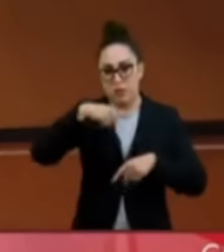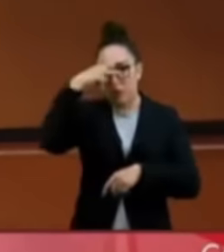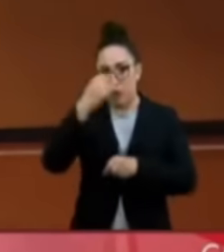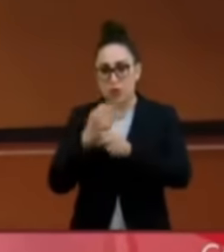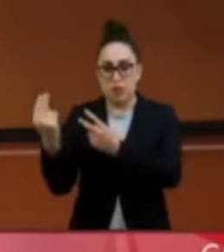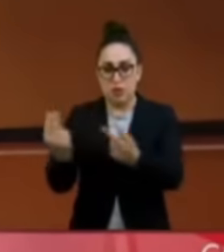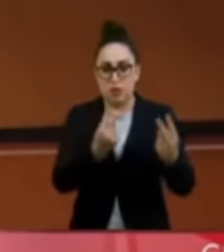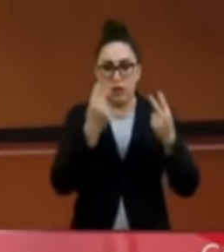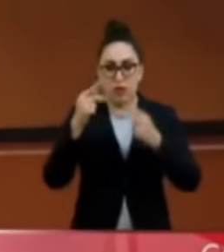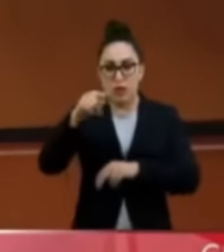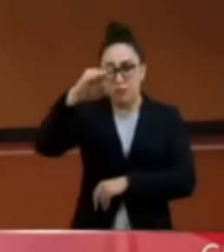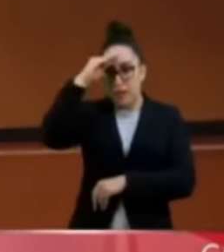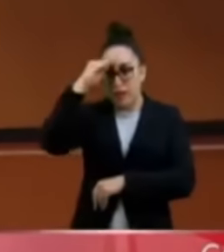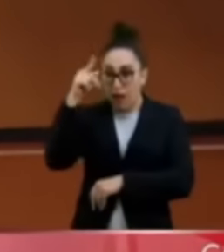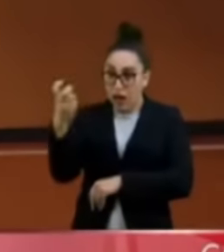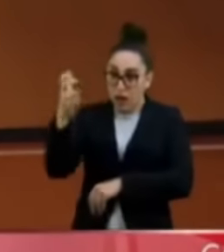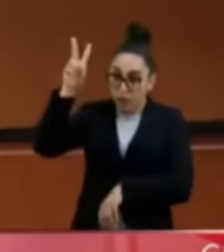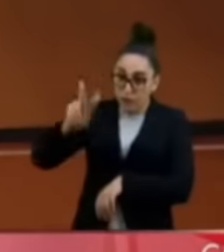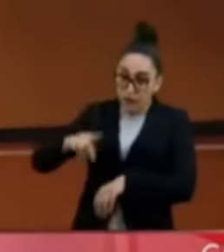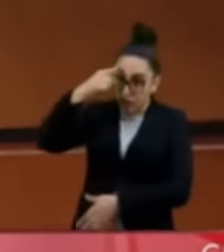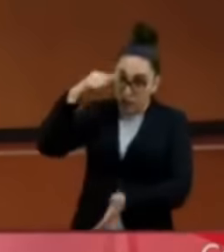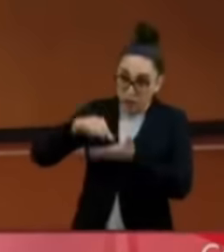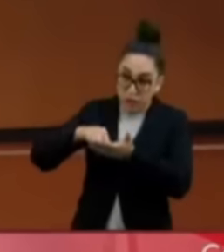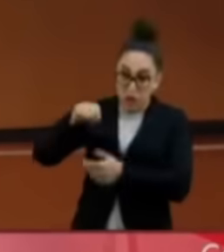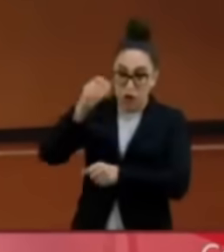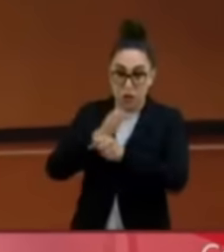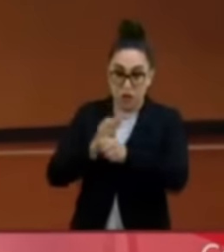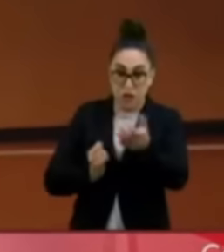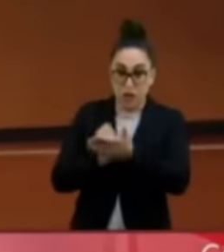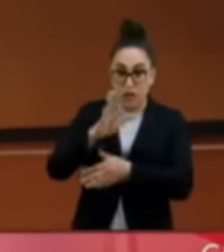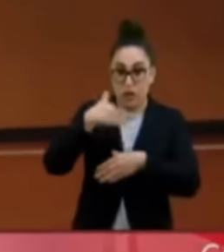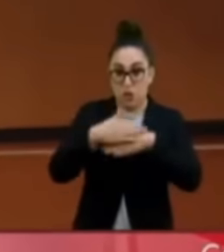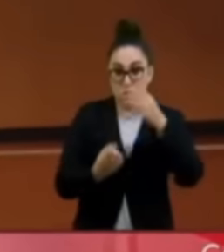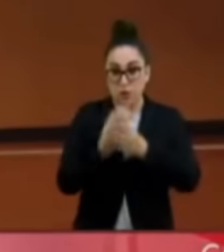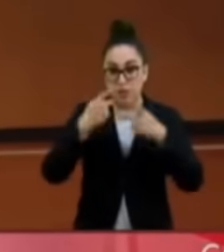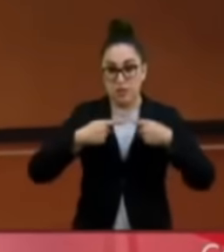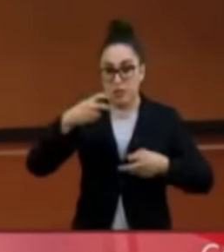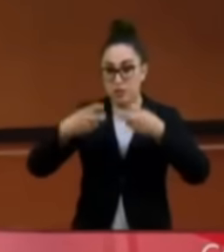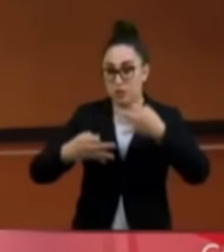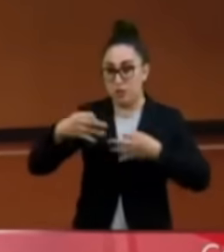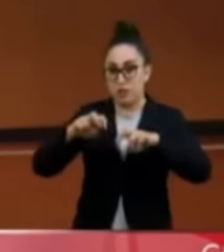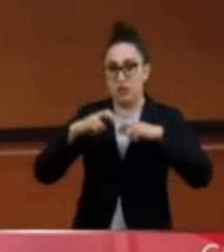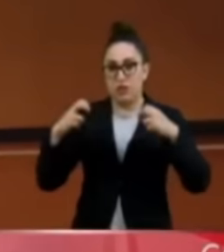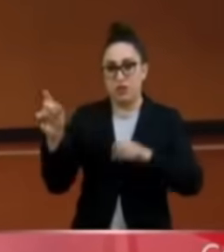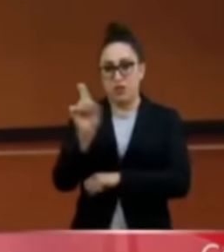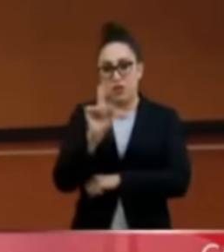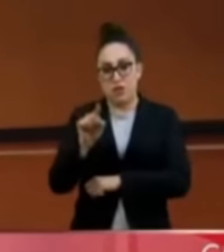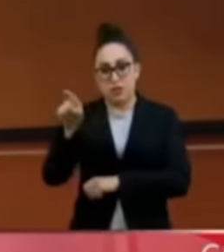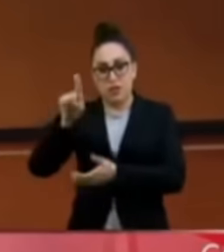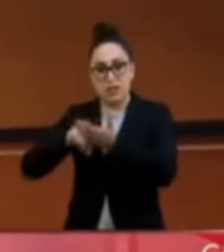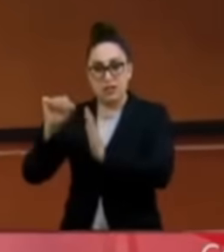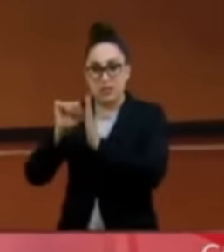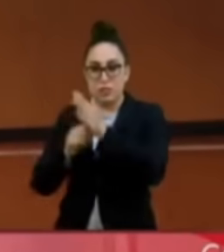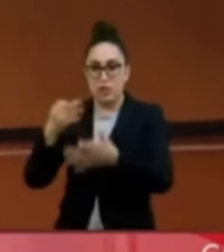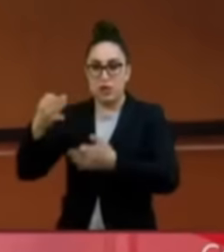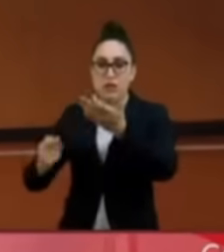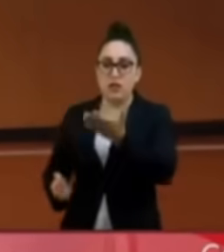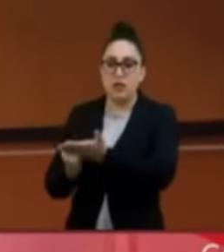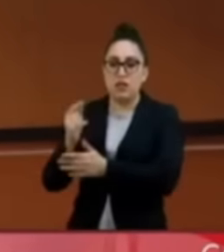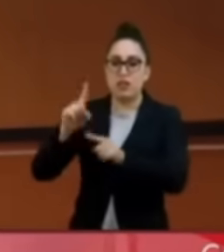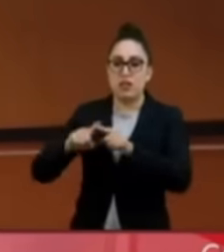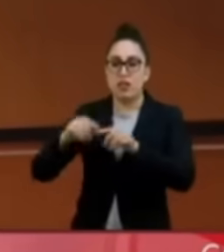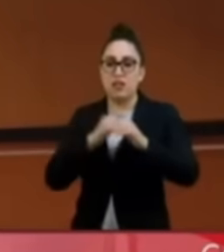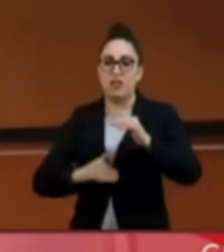no se crean el cuento de que hoy ustedes van a elegir al nuevo Poder Judicial. Termine, senador. El Poder Judicial lo va a elegir la